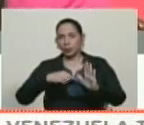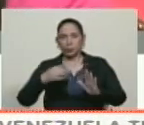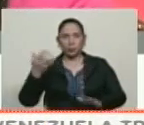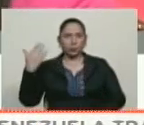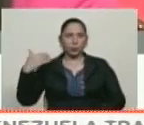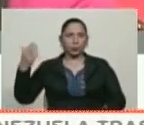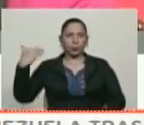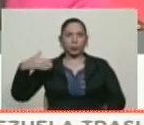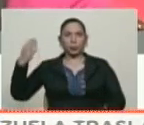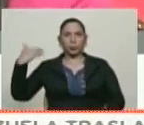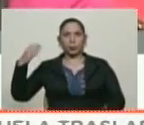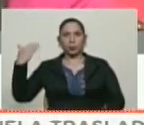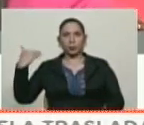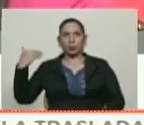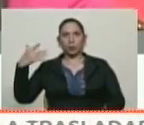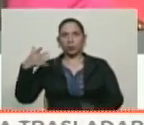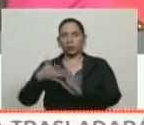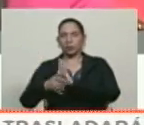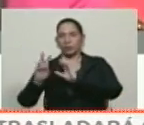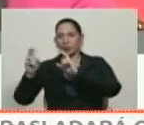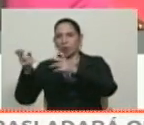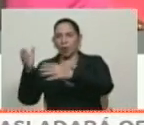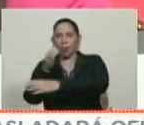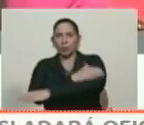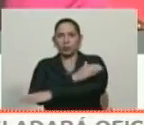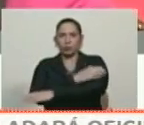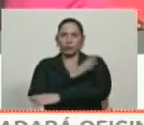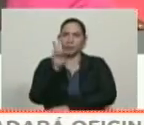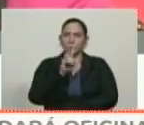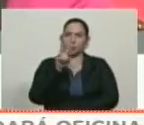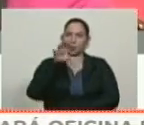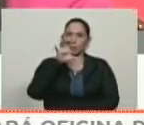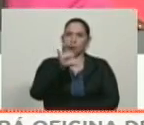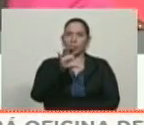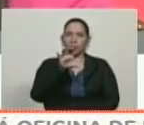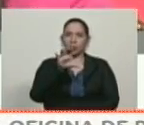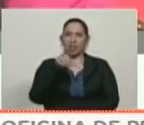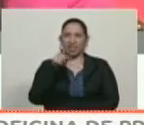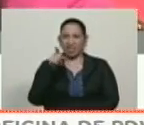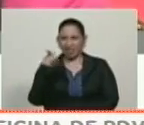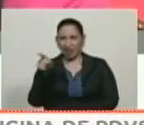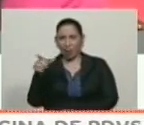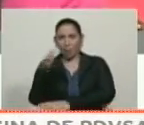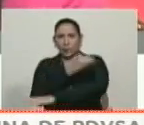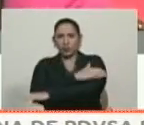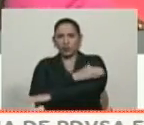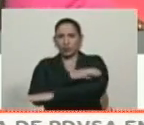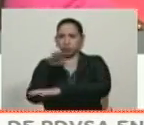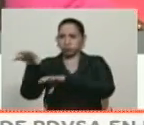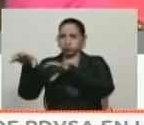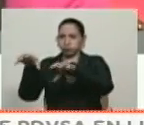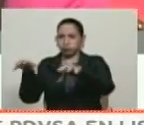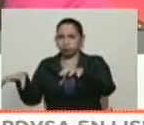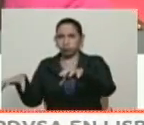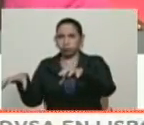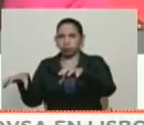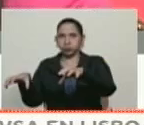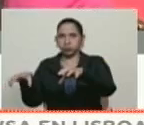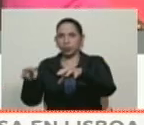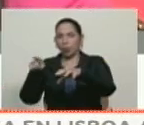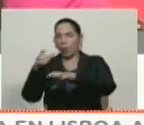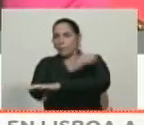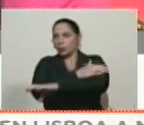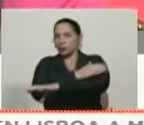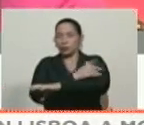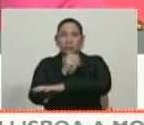es la situación de la oposición venezolana en el país. Una oposición dividida, una oposición